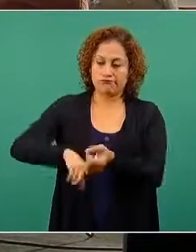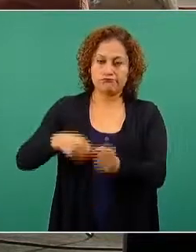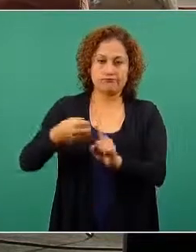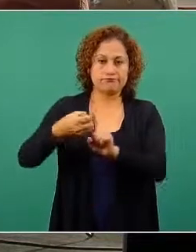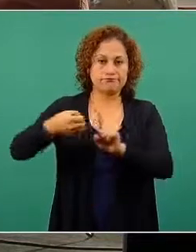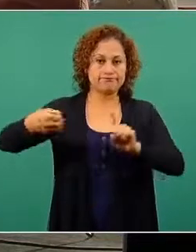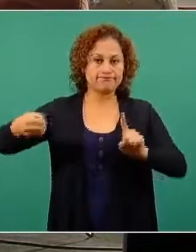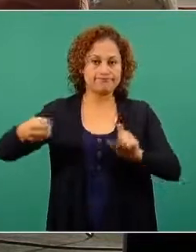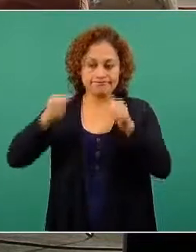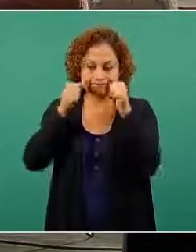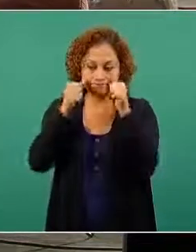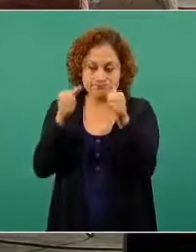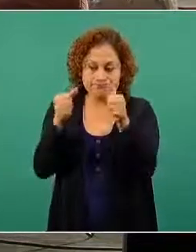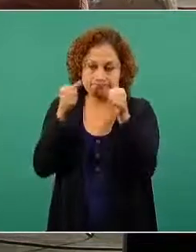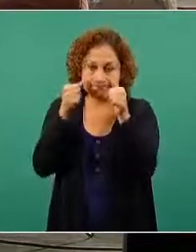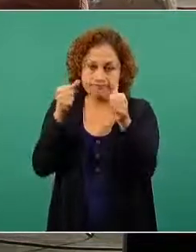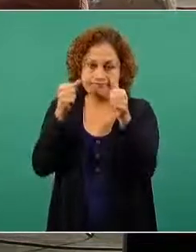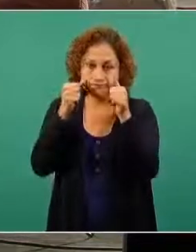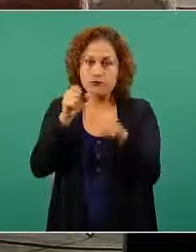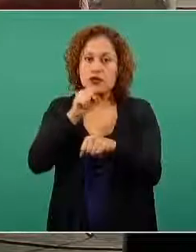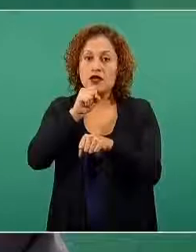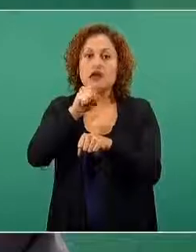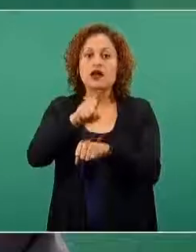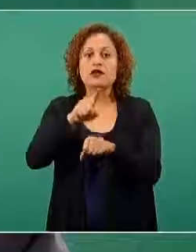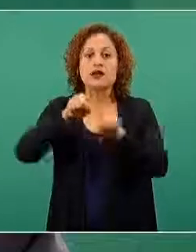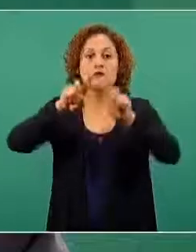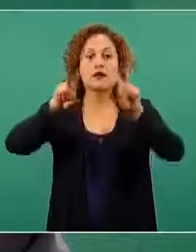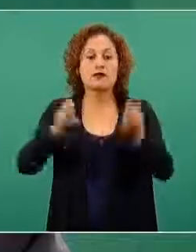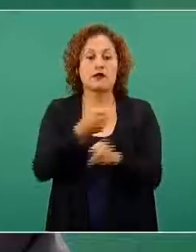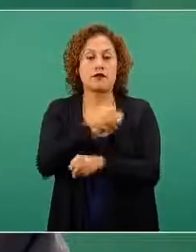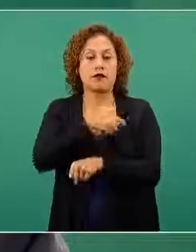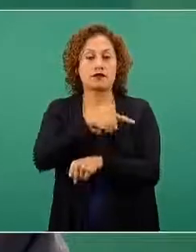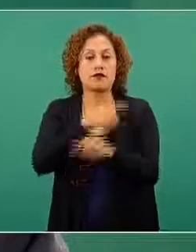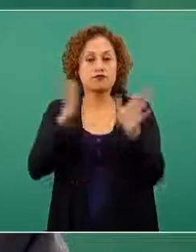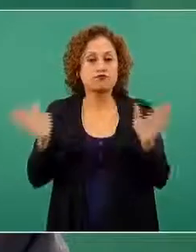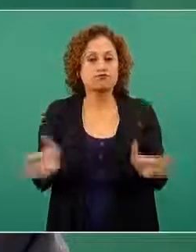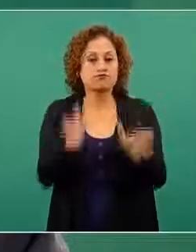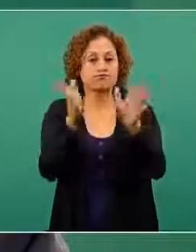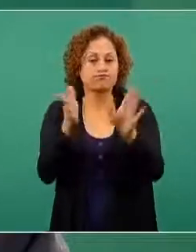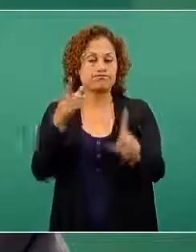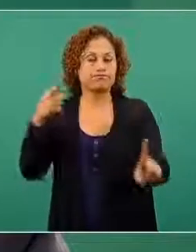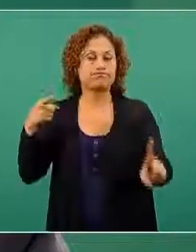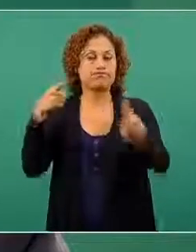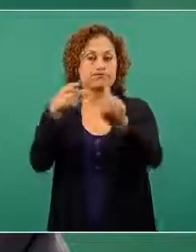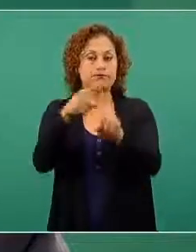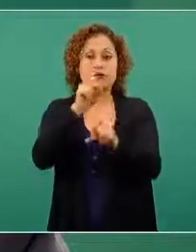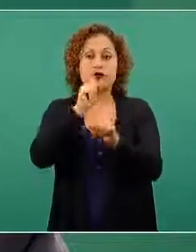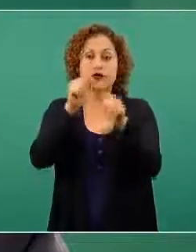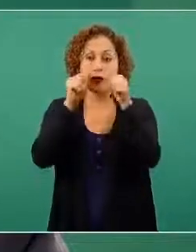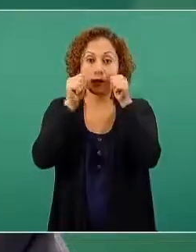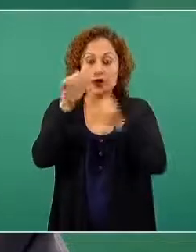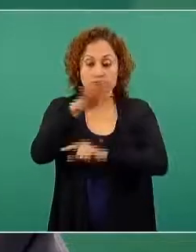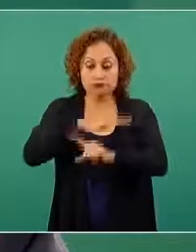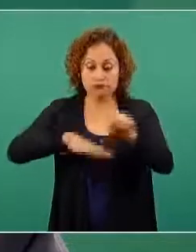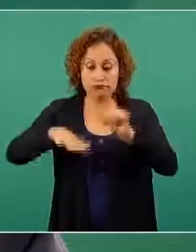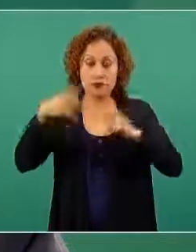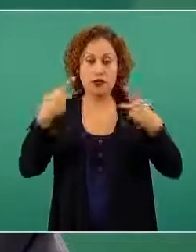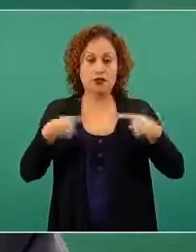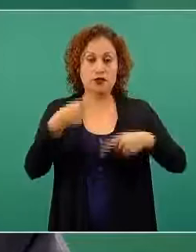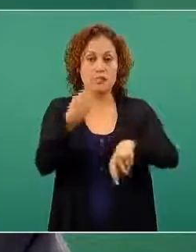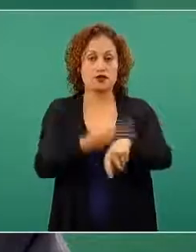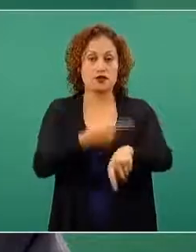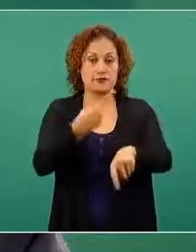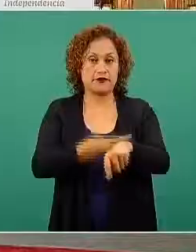vigilancia epidemiológica, la promoción de la salud, la atención médica, cómo se hizo de manera muy eficiente la